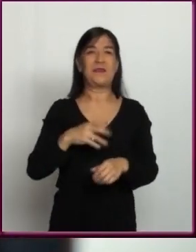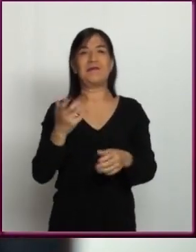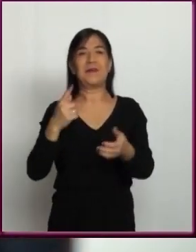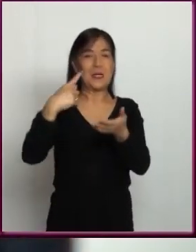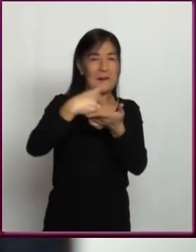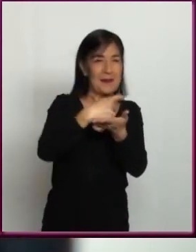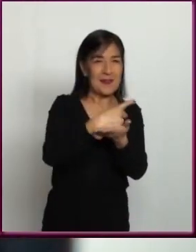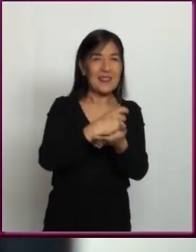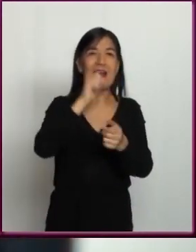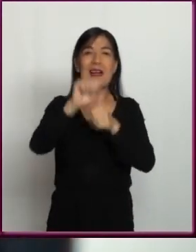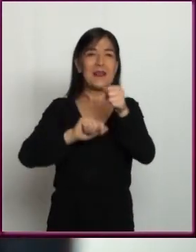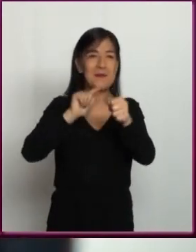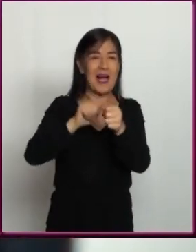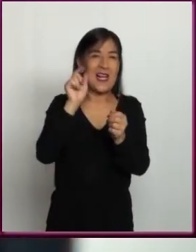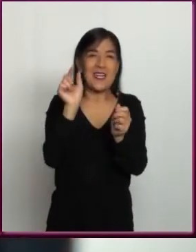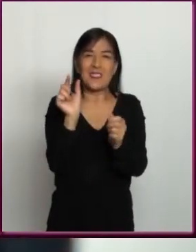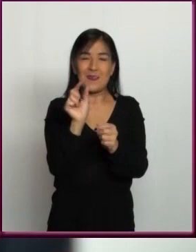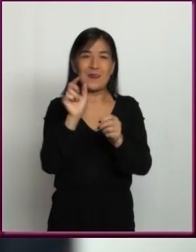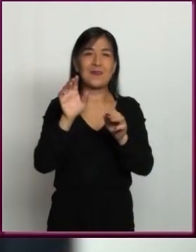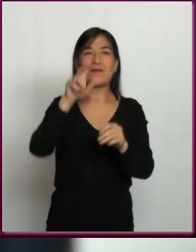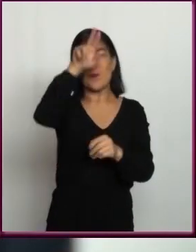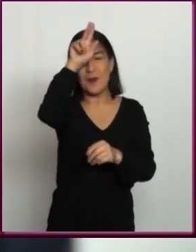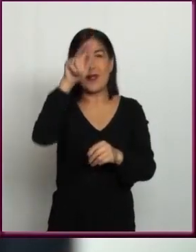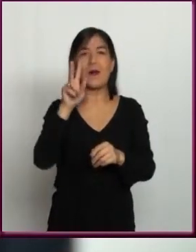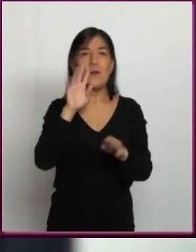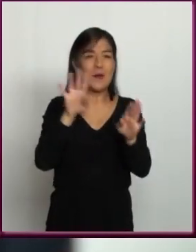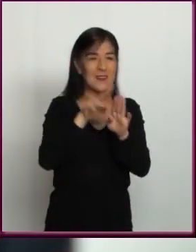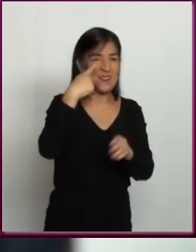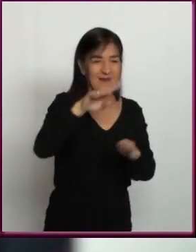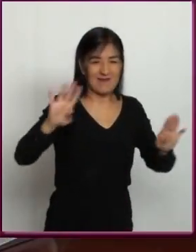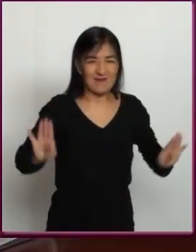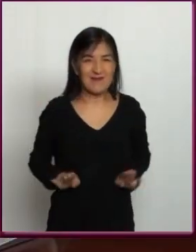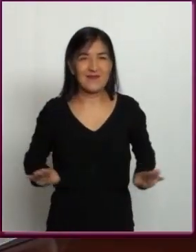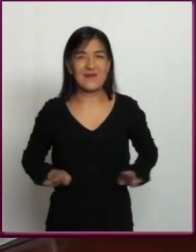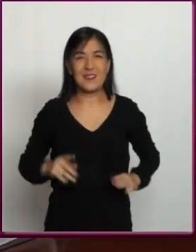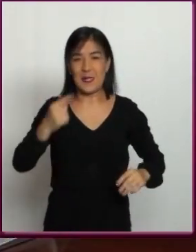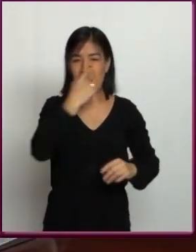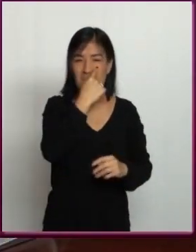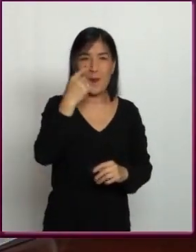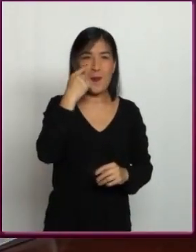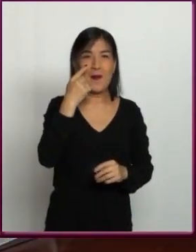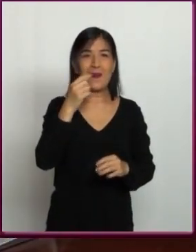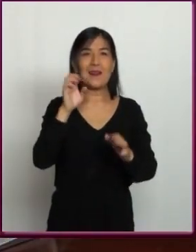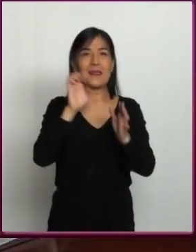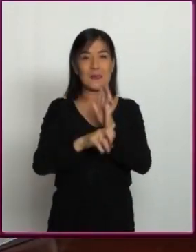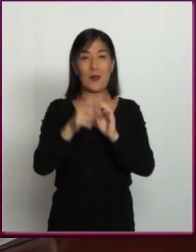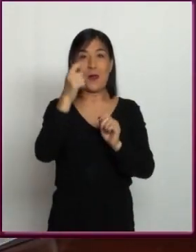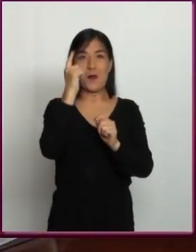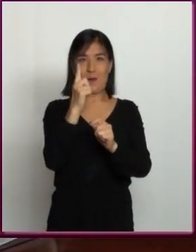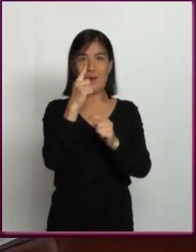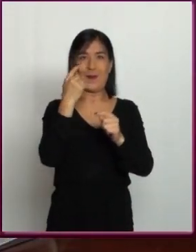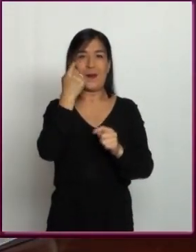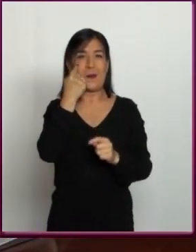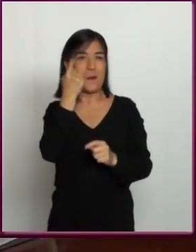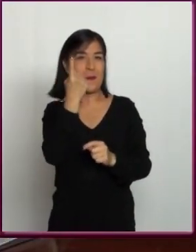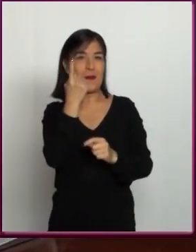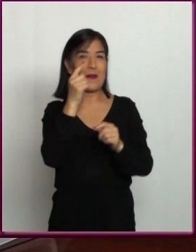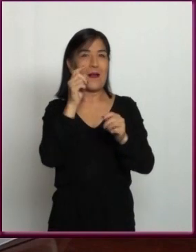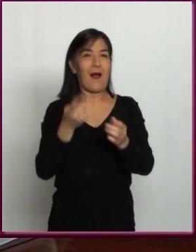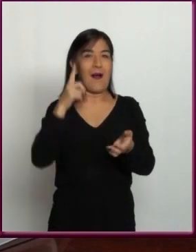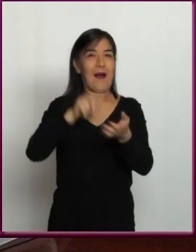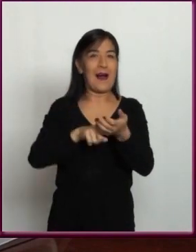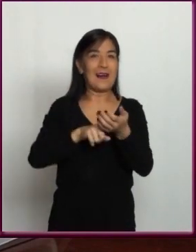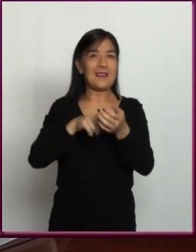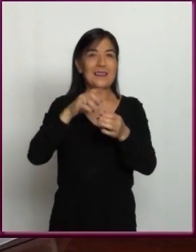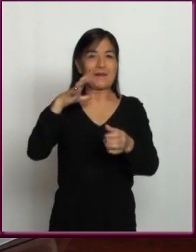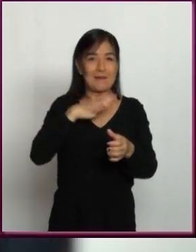una peculiaridad en sus ojos en que tienen como en un ojo tienen como varios lentes, o podemos decir que tienen